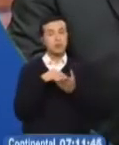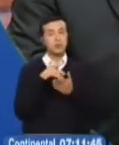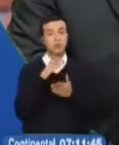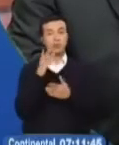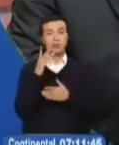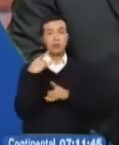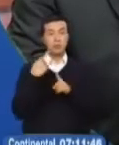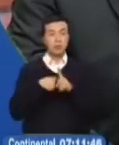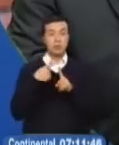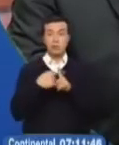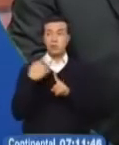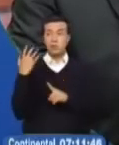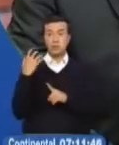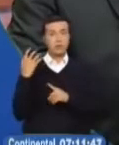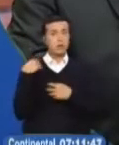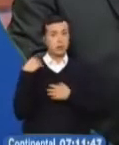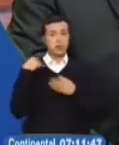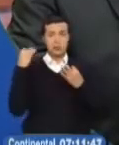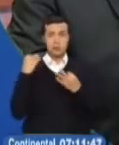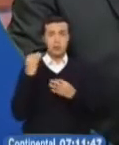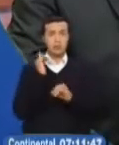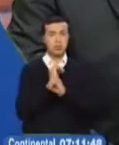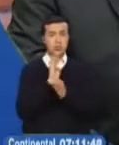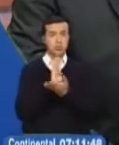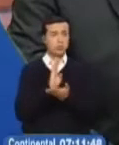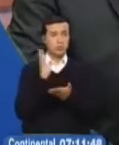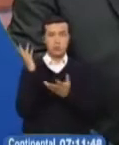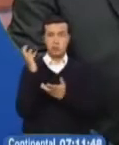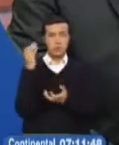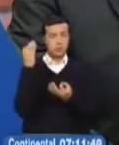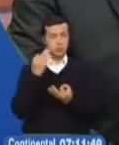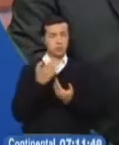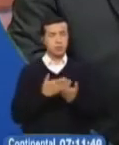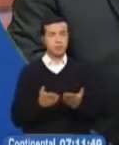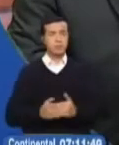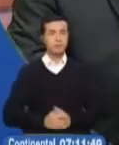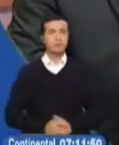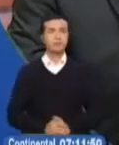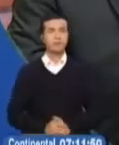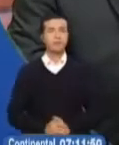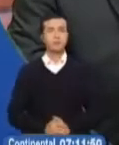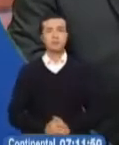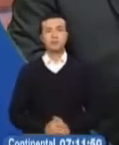las pensiones están absolutamente garantizadas por el instituto ecuatoriano de seguridad social